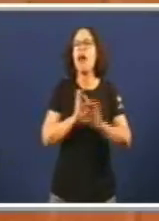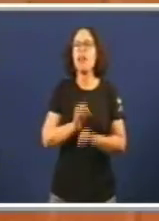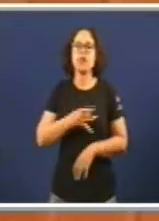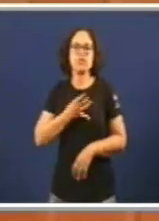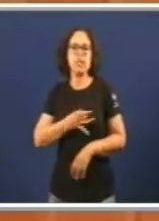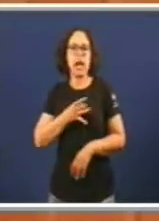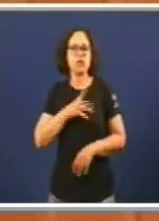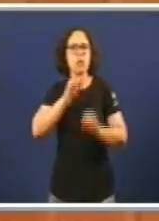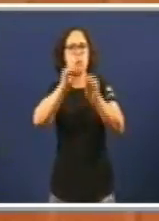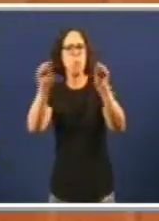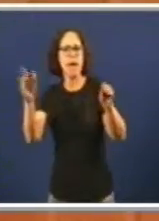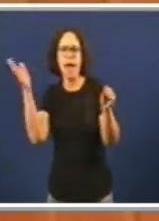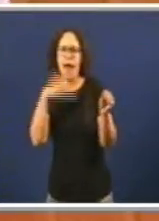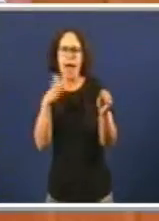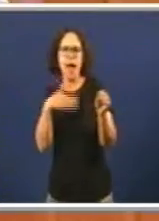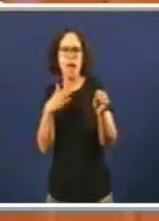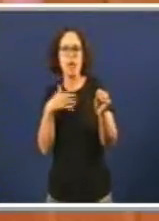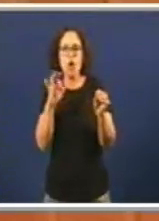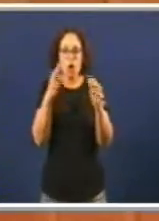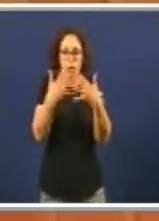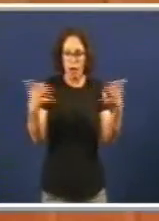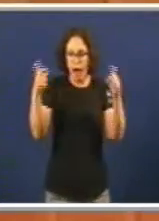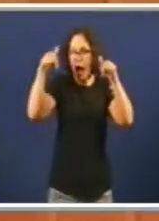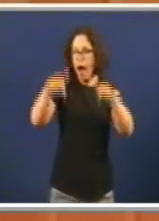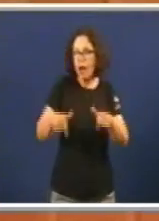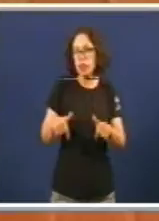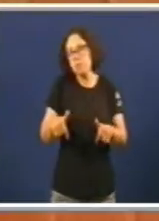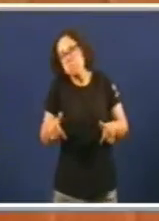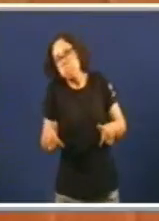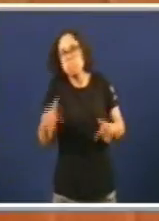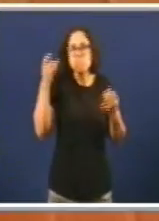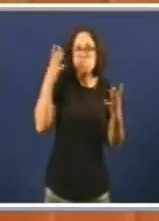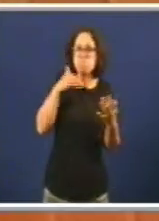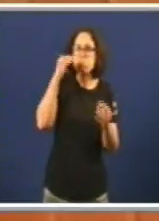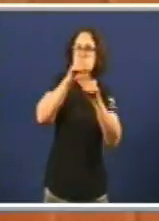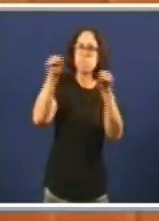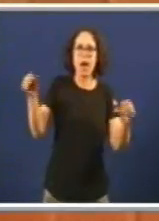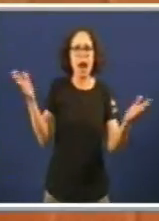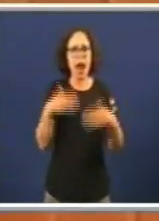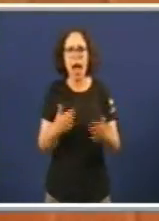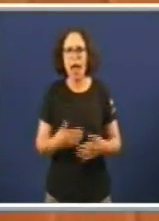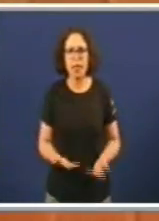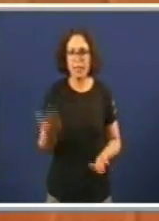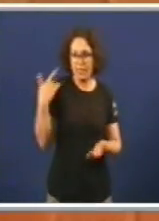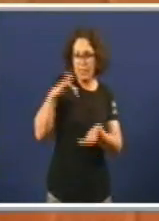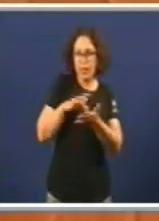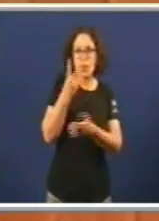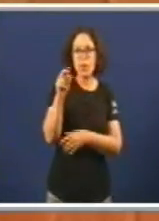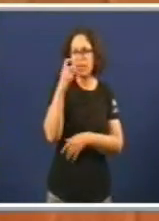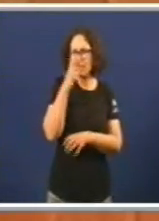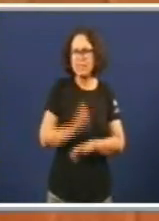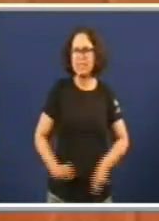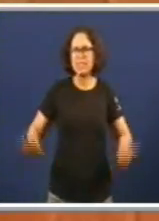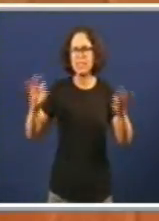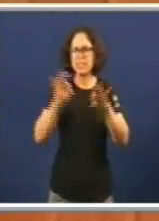temos a ocorrencia de comentalo aquí, como a quen non pasa a cousa dentro deste hemiciclo pasado 20 de xuño. Mas